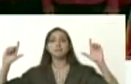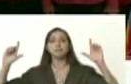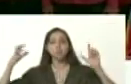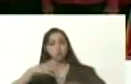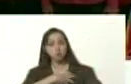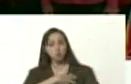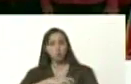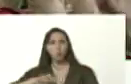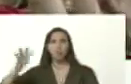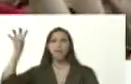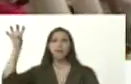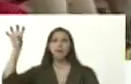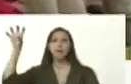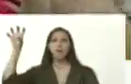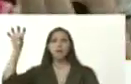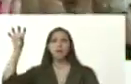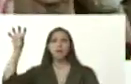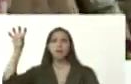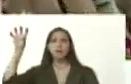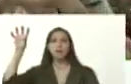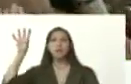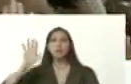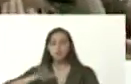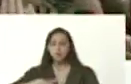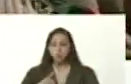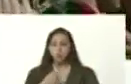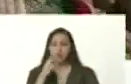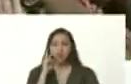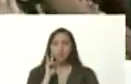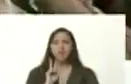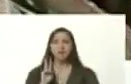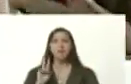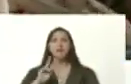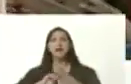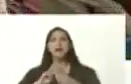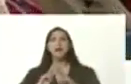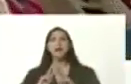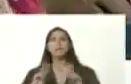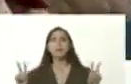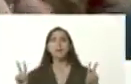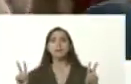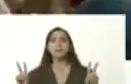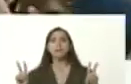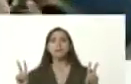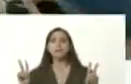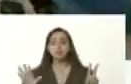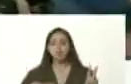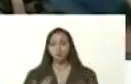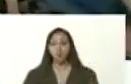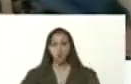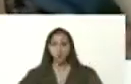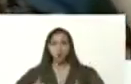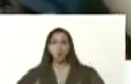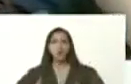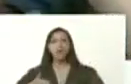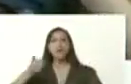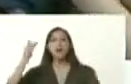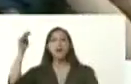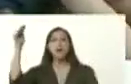soberana, hasta lograr la paz, hasta lograr el